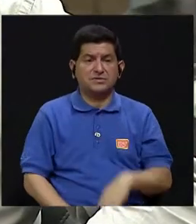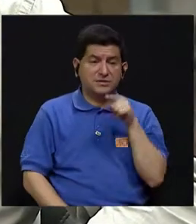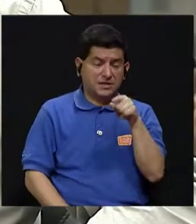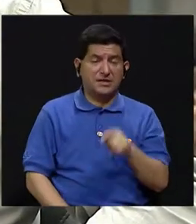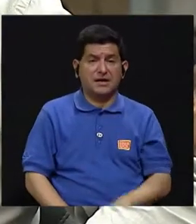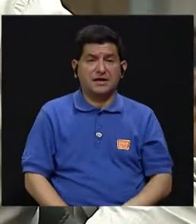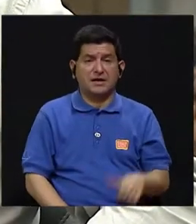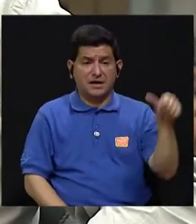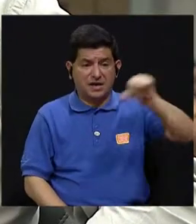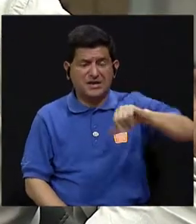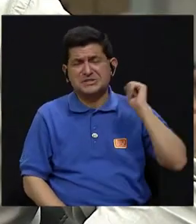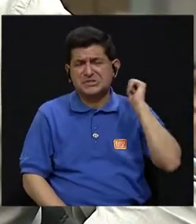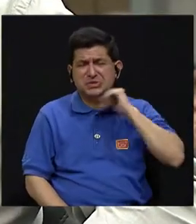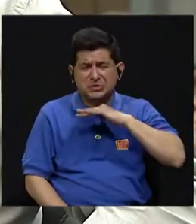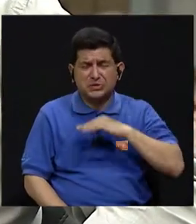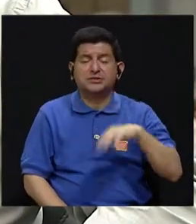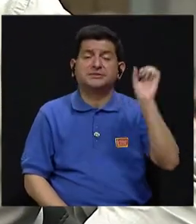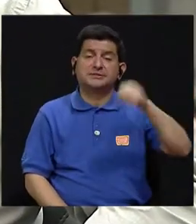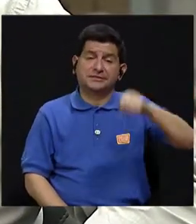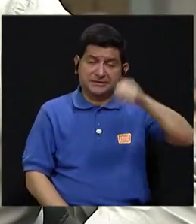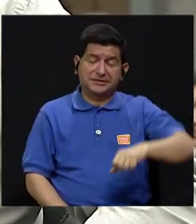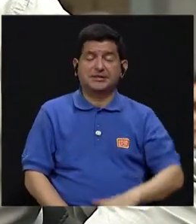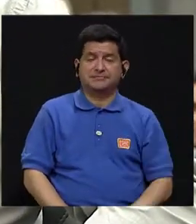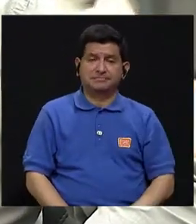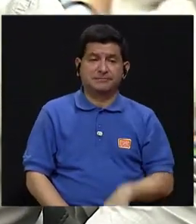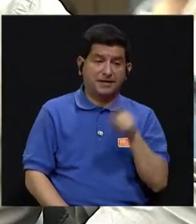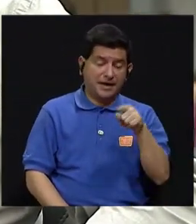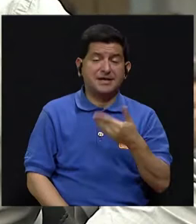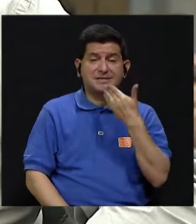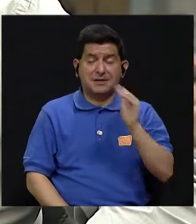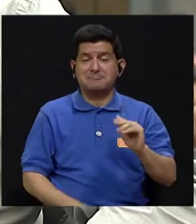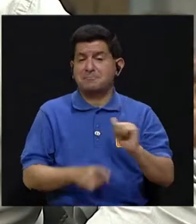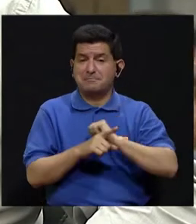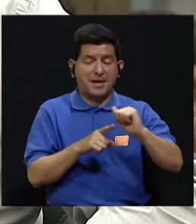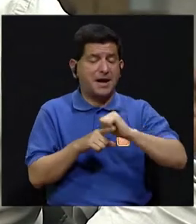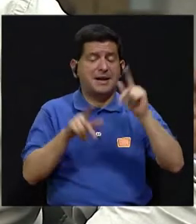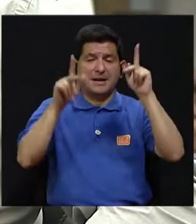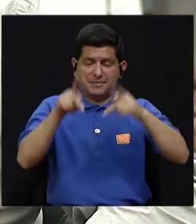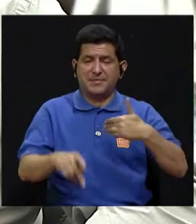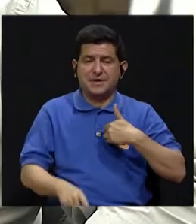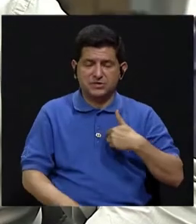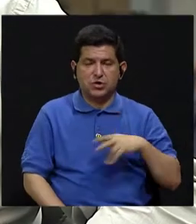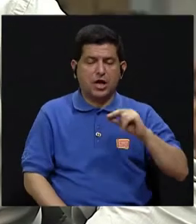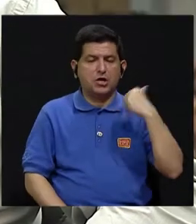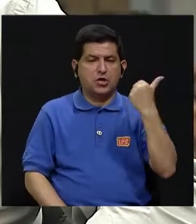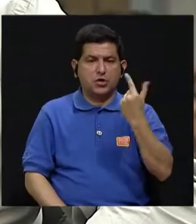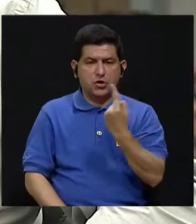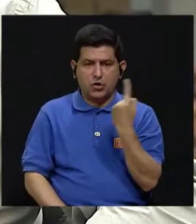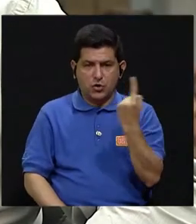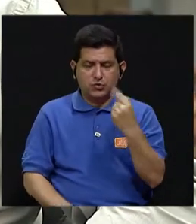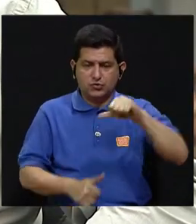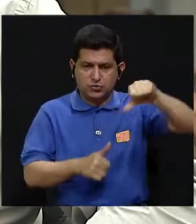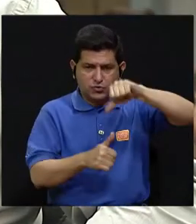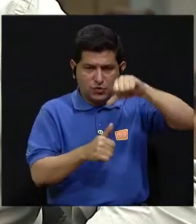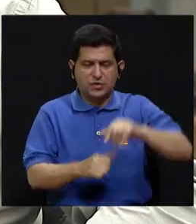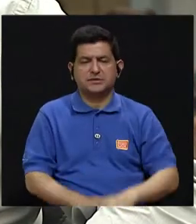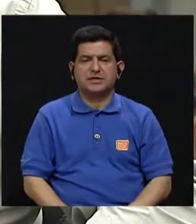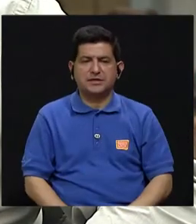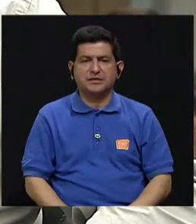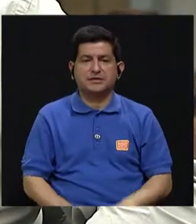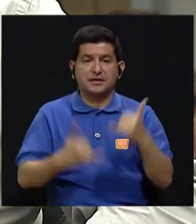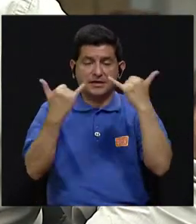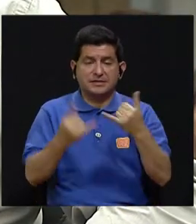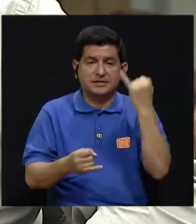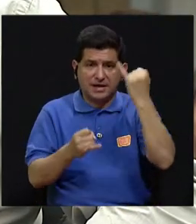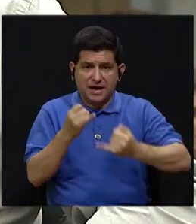usted cocinó, es sumamente contaminante. Sí, en realidad eso es una muy mala práctica que tiene muchas, no solo el aceite, sino también los residuos de aceite